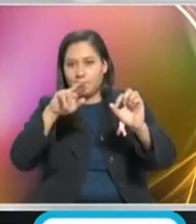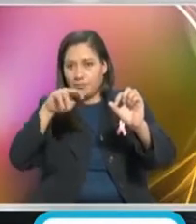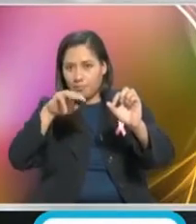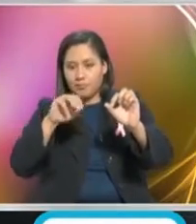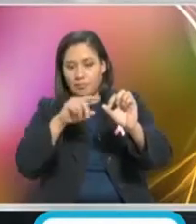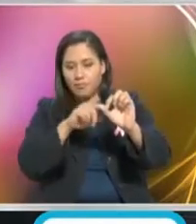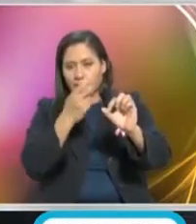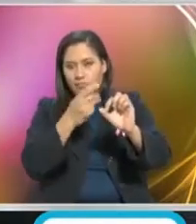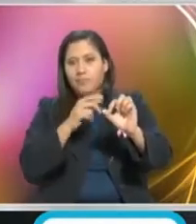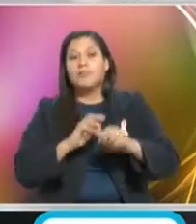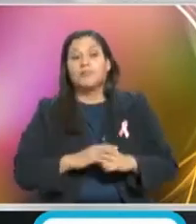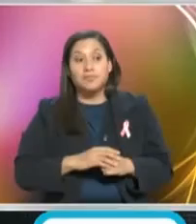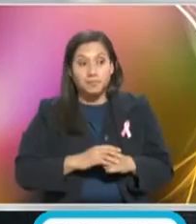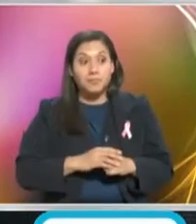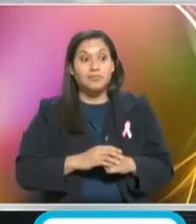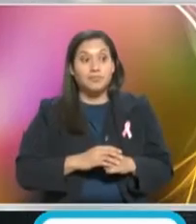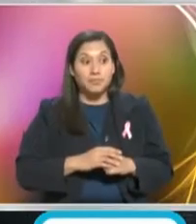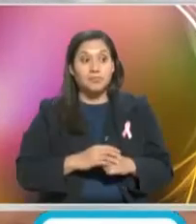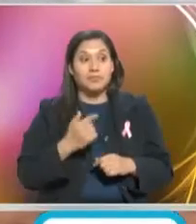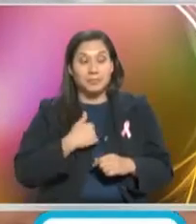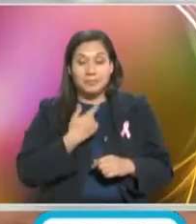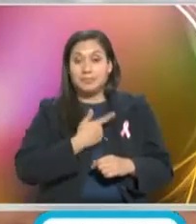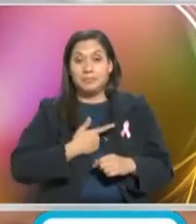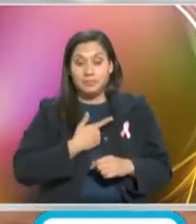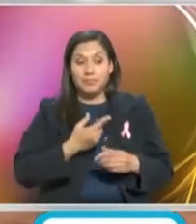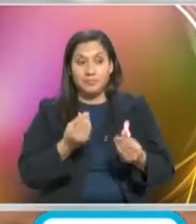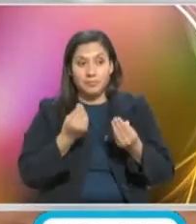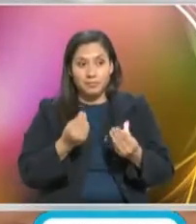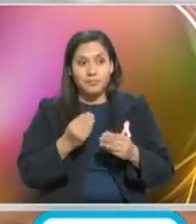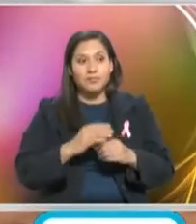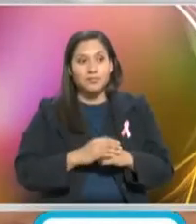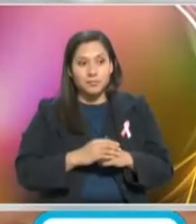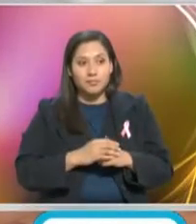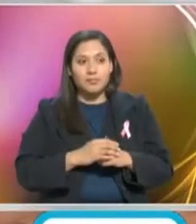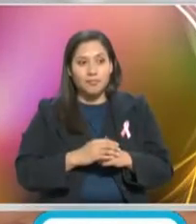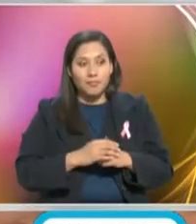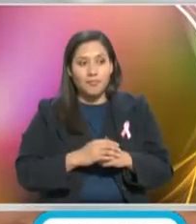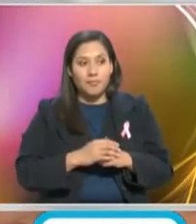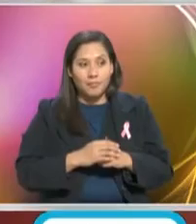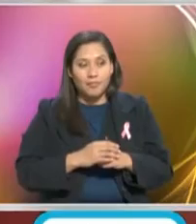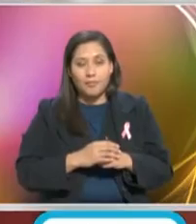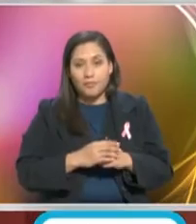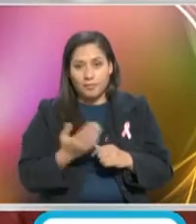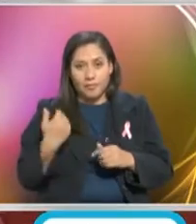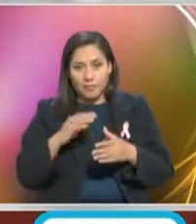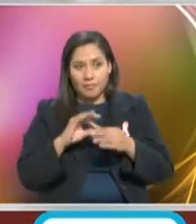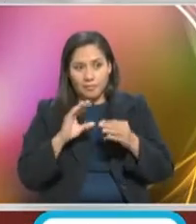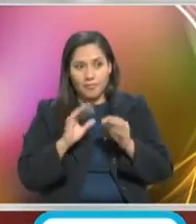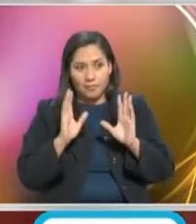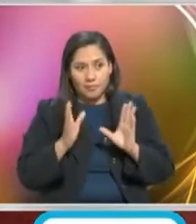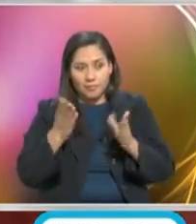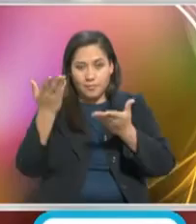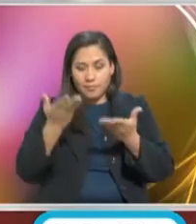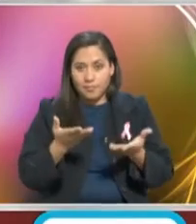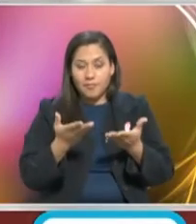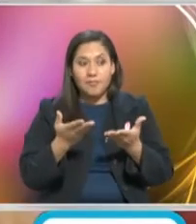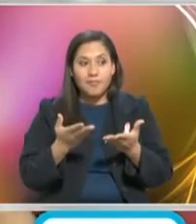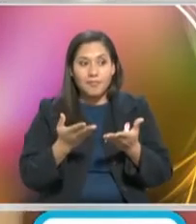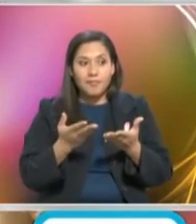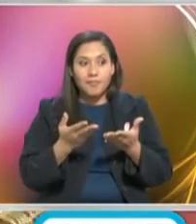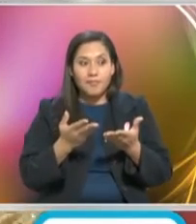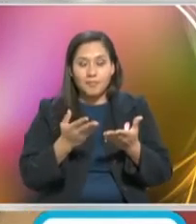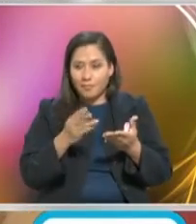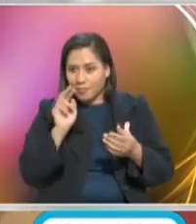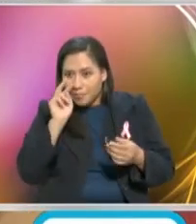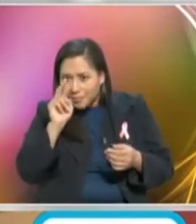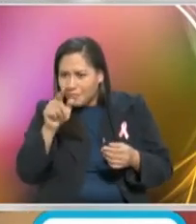de los escudos. Pero ¿Qué que tal, pertenece a él, Lilian? sí. No, a mí me encanta, ¿eh? Y la verdad es de que, como se lo comenté desde que llegó, no lo puedo dejar